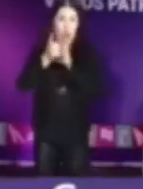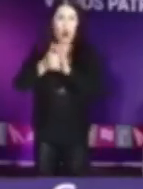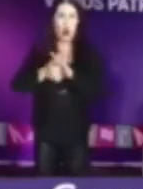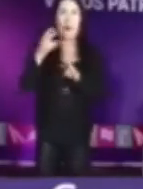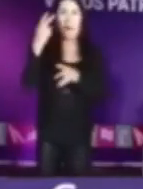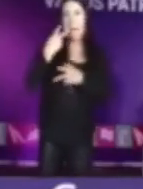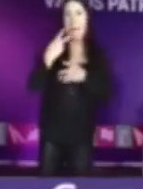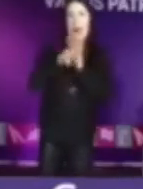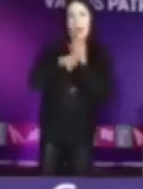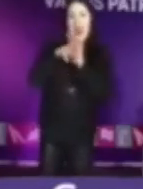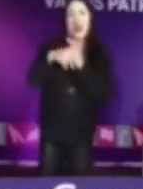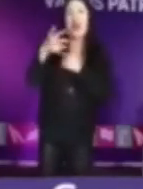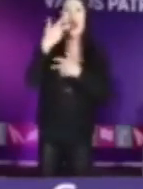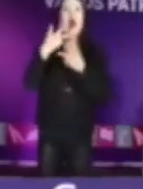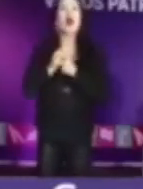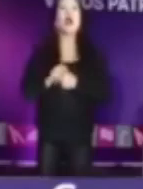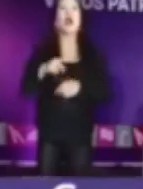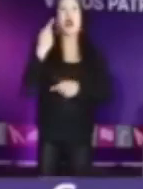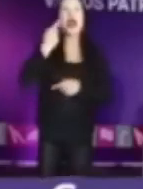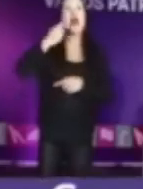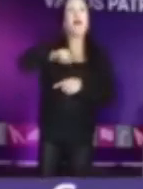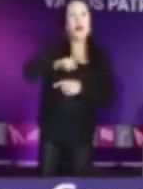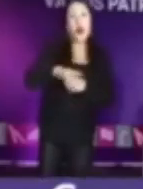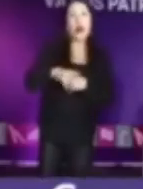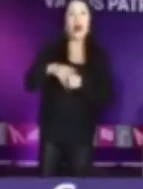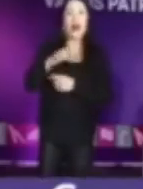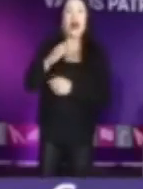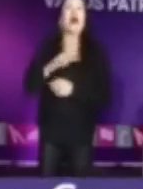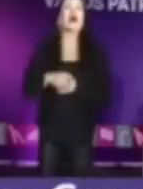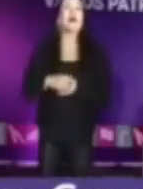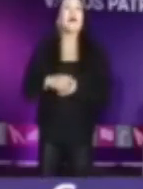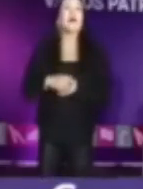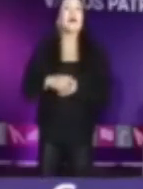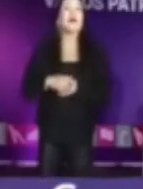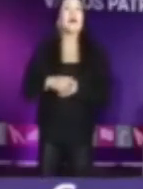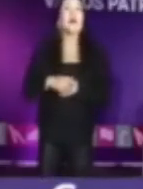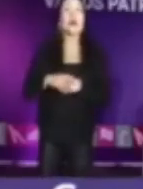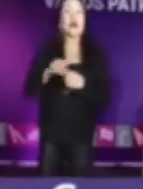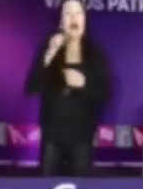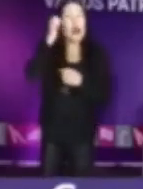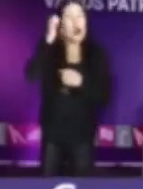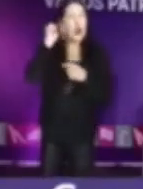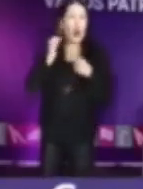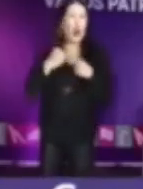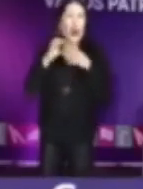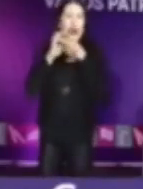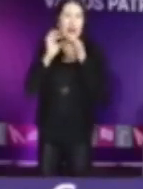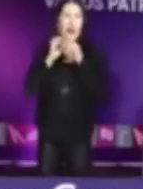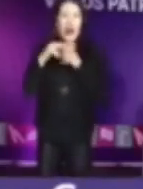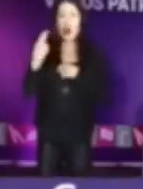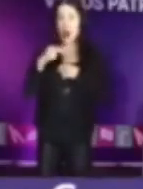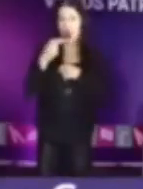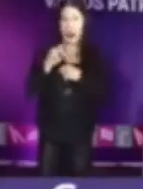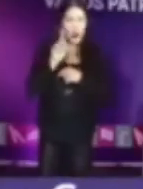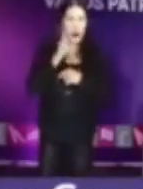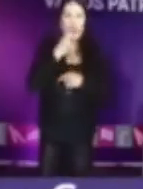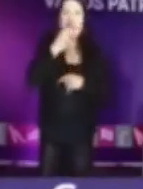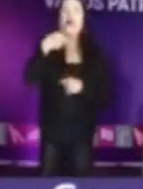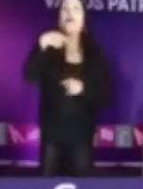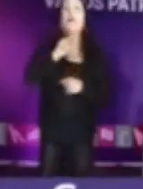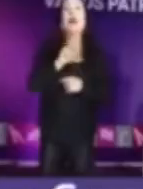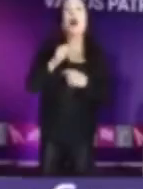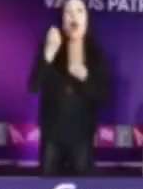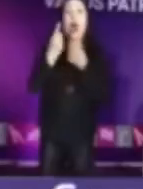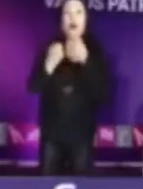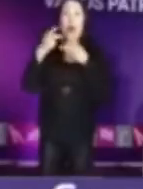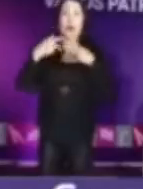la cabrona envidia. La cabrona envidia. Les voy a contar, no voy a dar nombres, pero altos